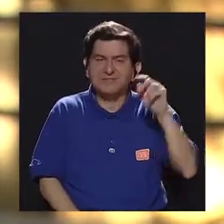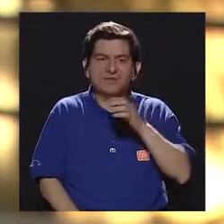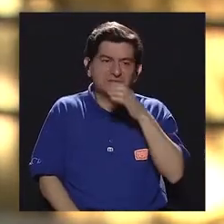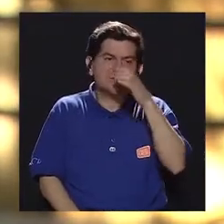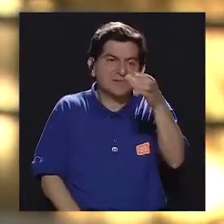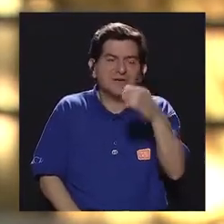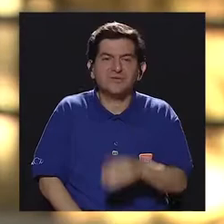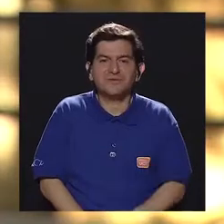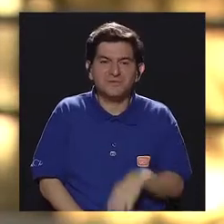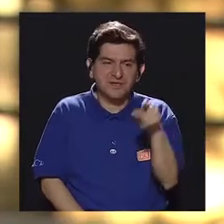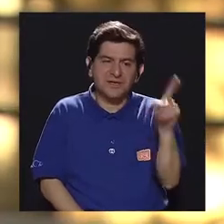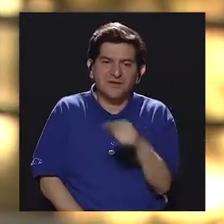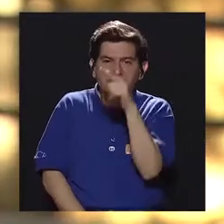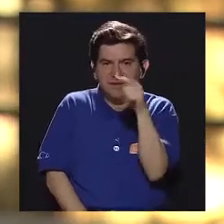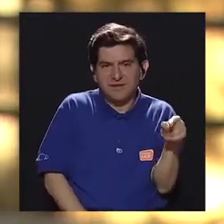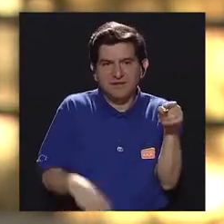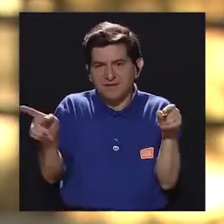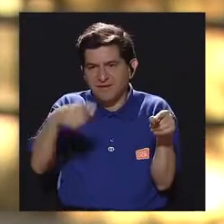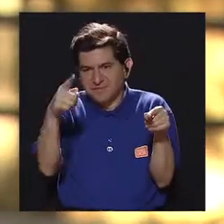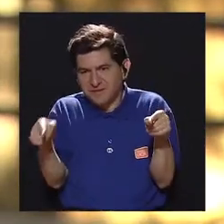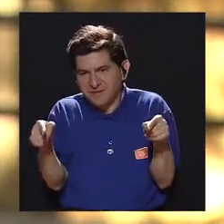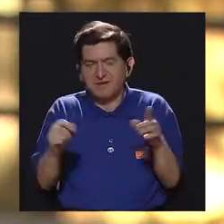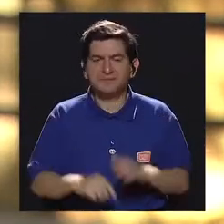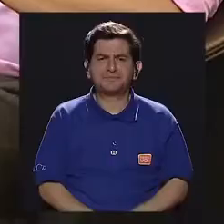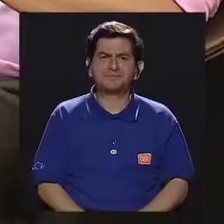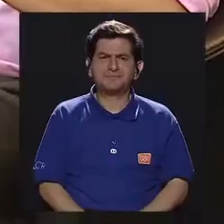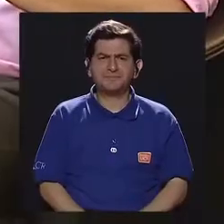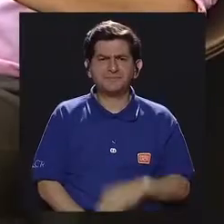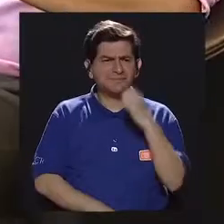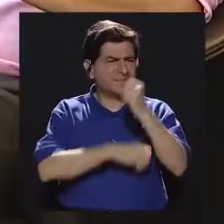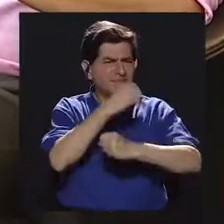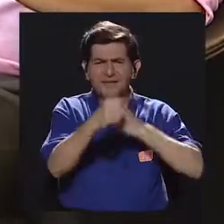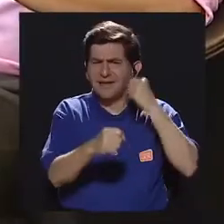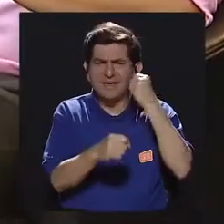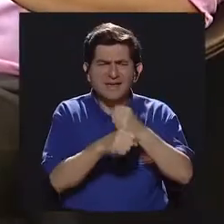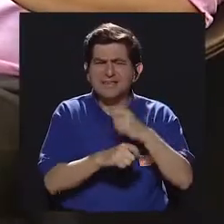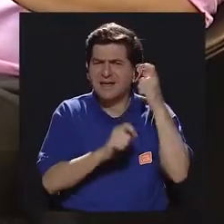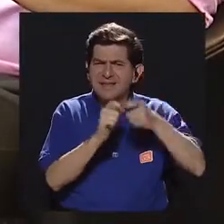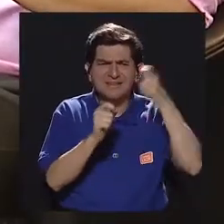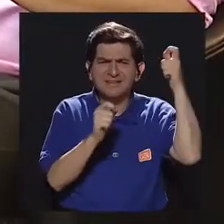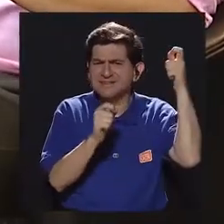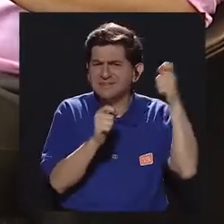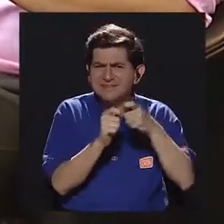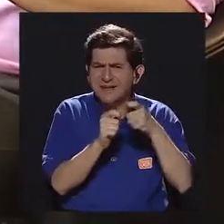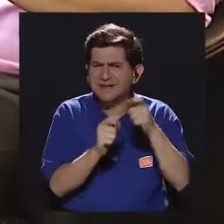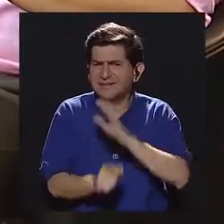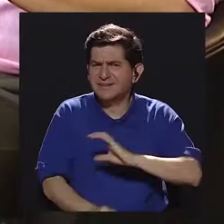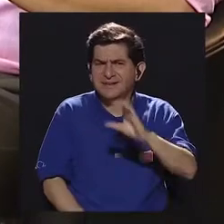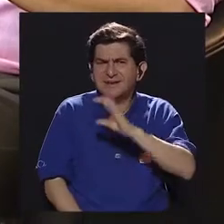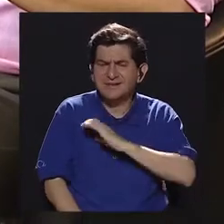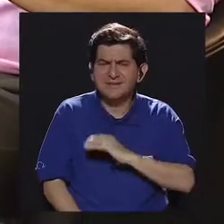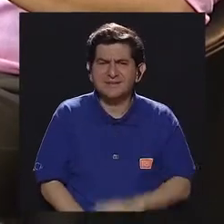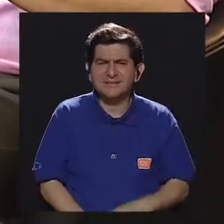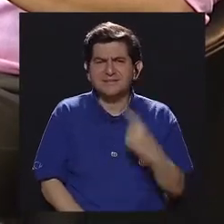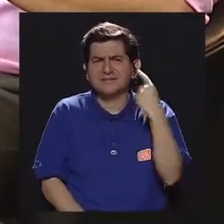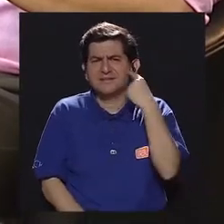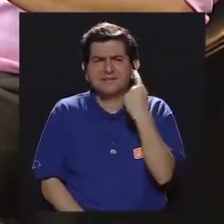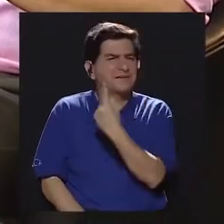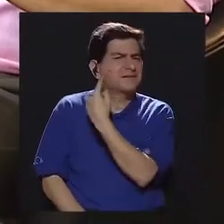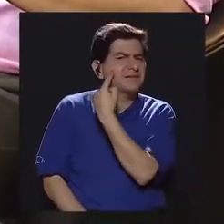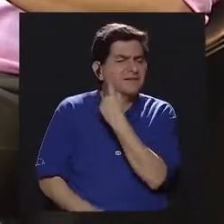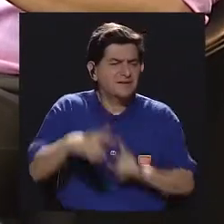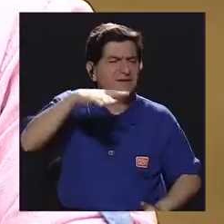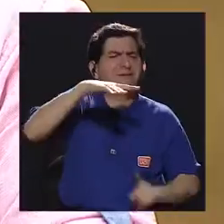se recomienda a veces su remoción. Doctor, ¿y hay alguna edad característica a las cuales las molares